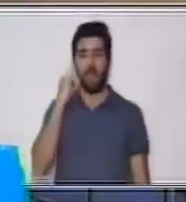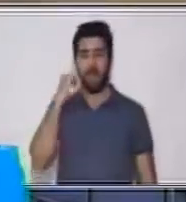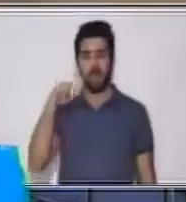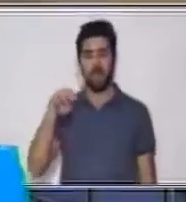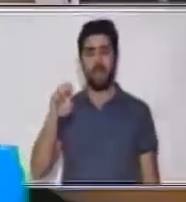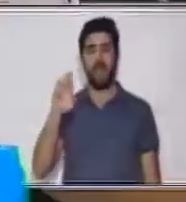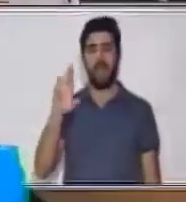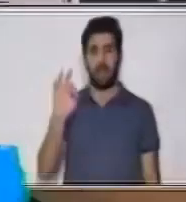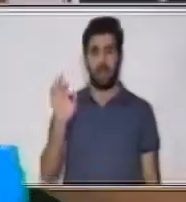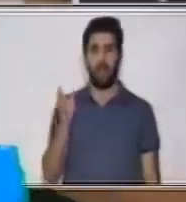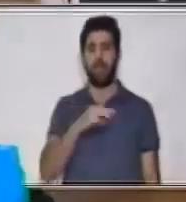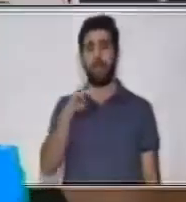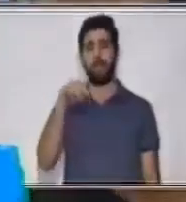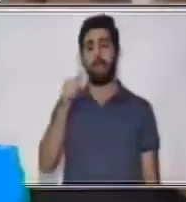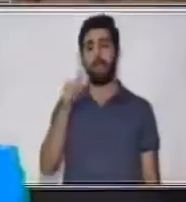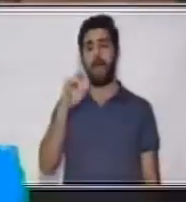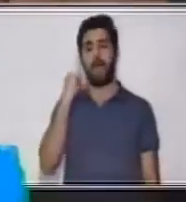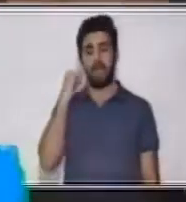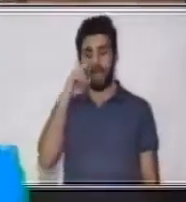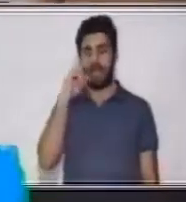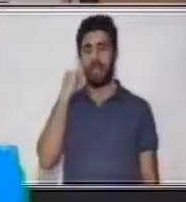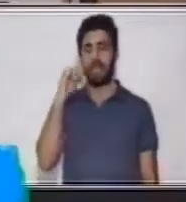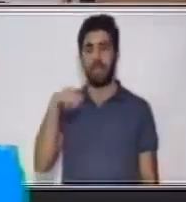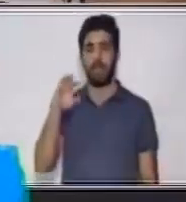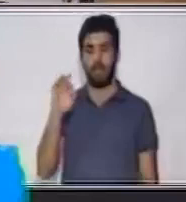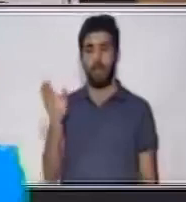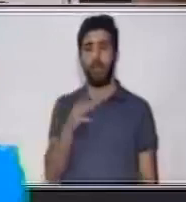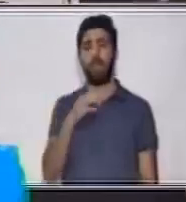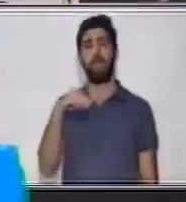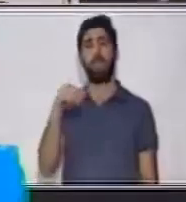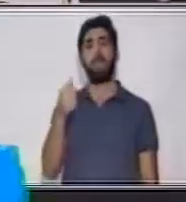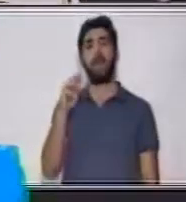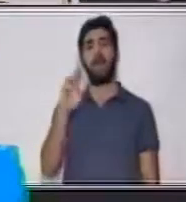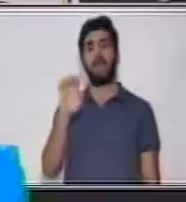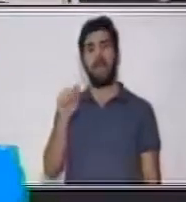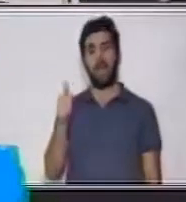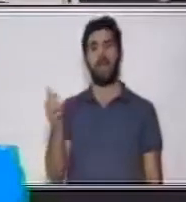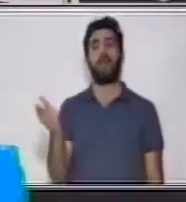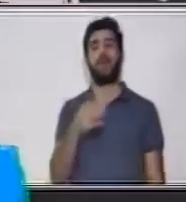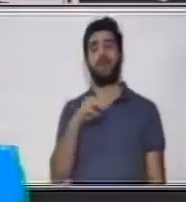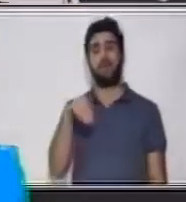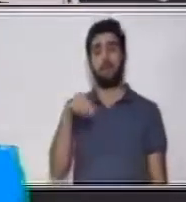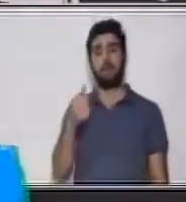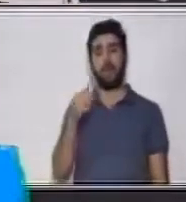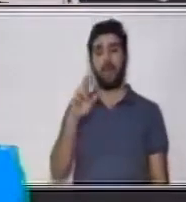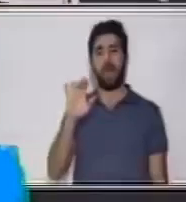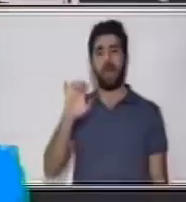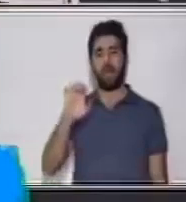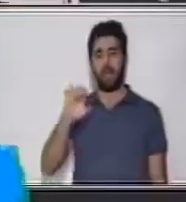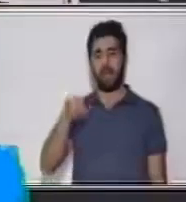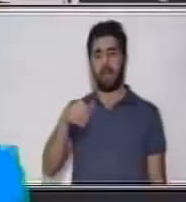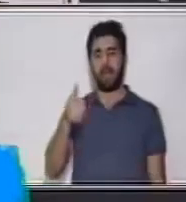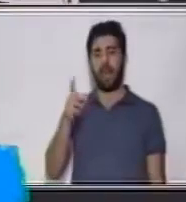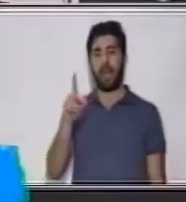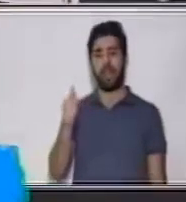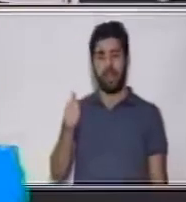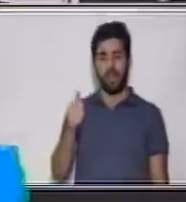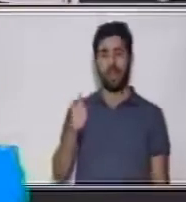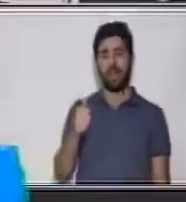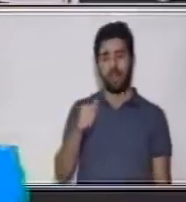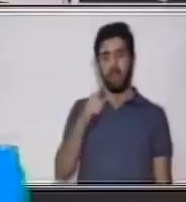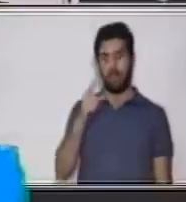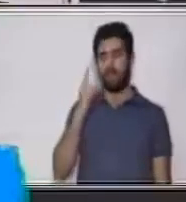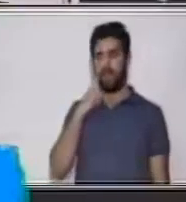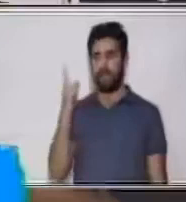Marinero, marítimo, marea, marejada. ¿Cuál será nuestra palabra inicial